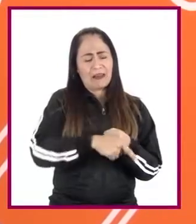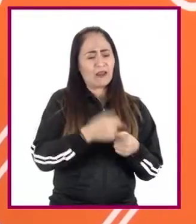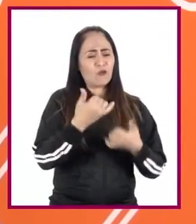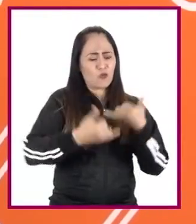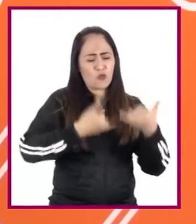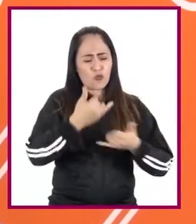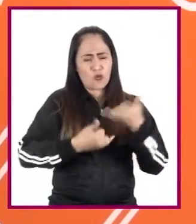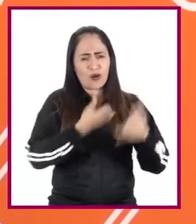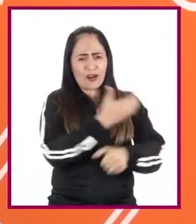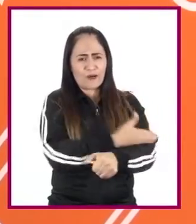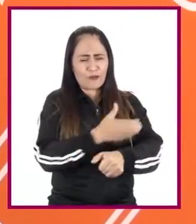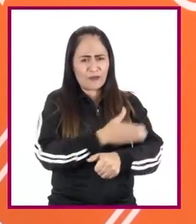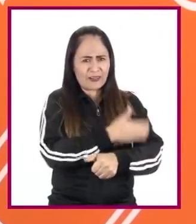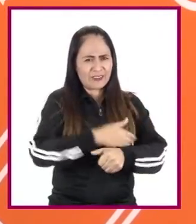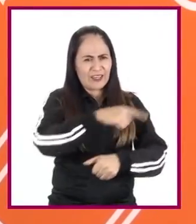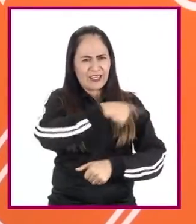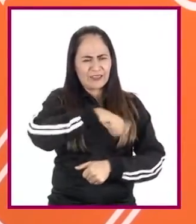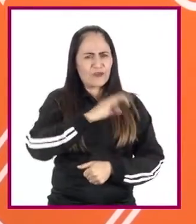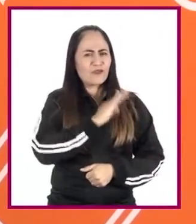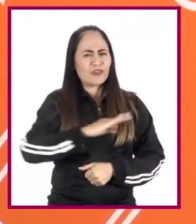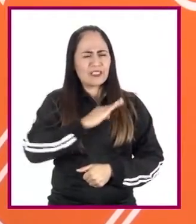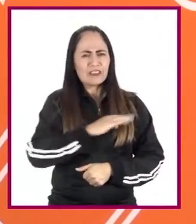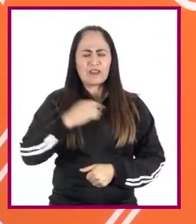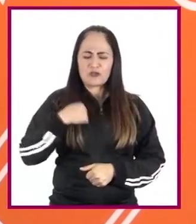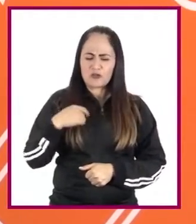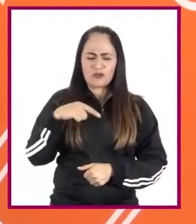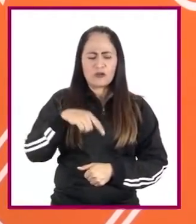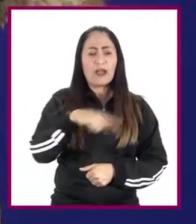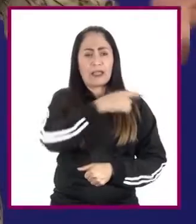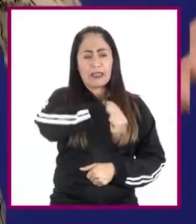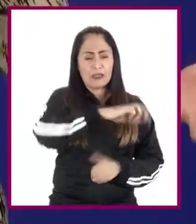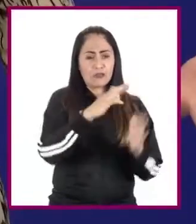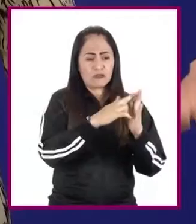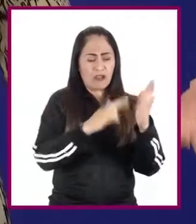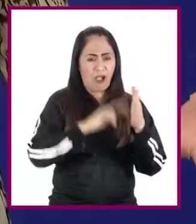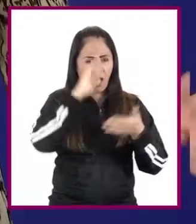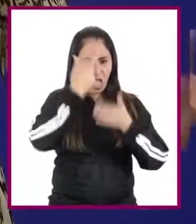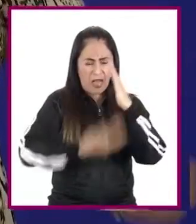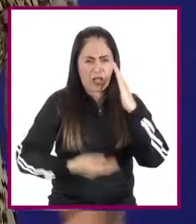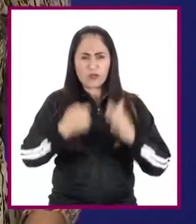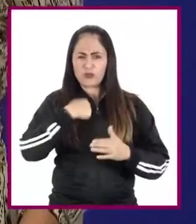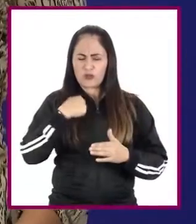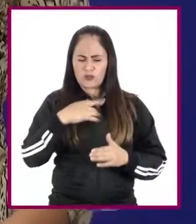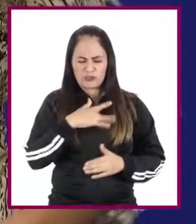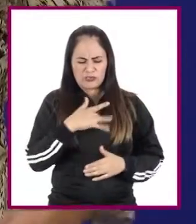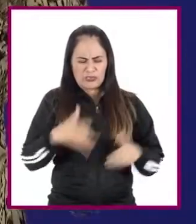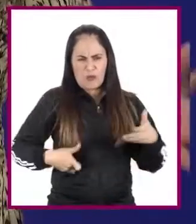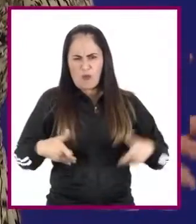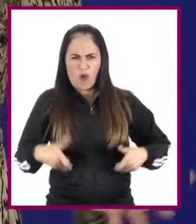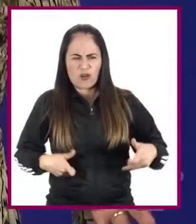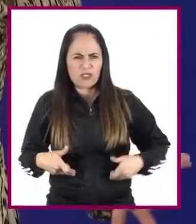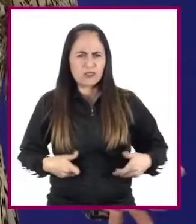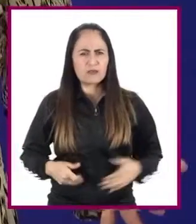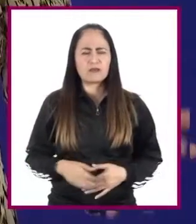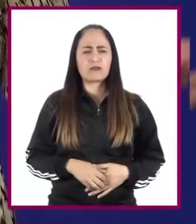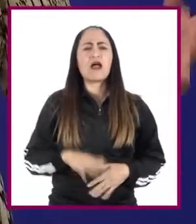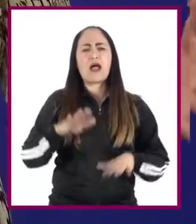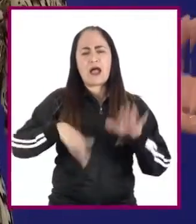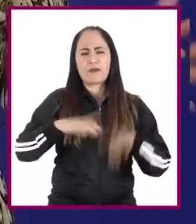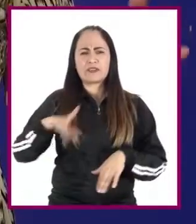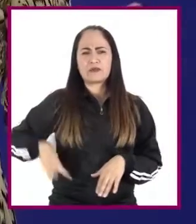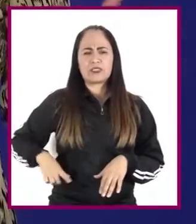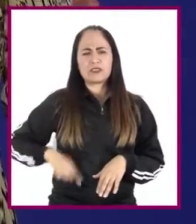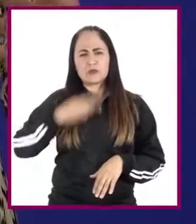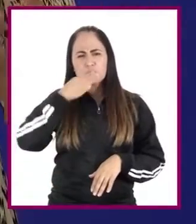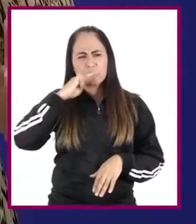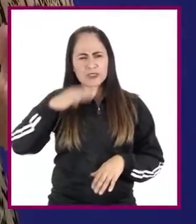y me molestaba que no respetaran las reglas del juego. Cuando escuchamos una campaña oficial, la voz o las voces van